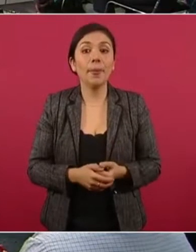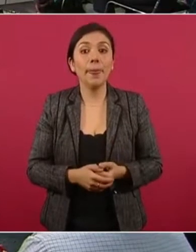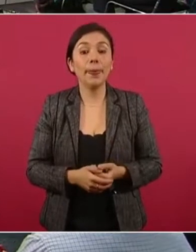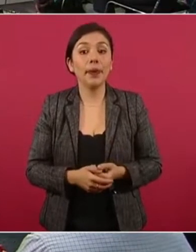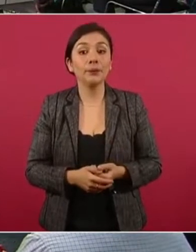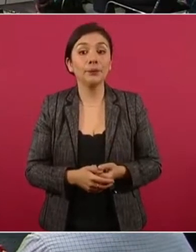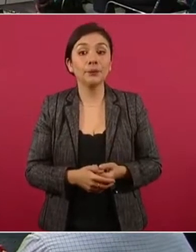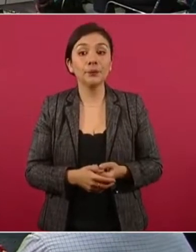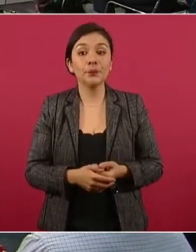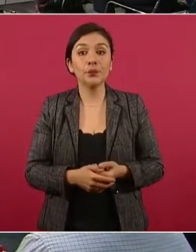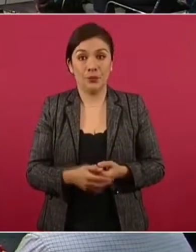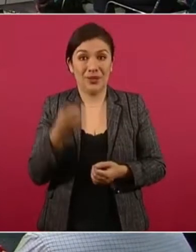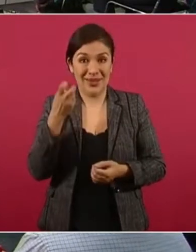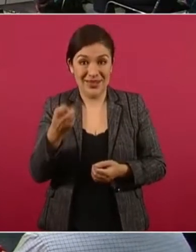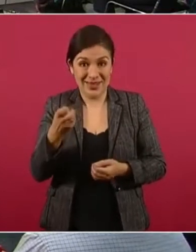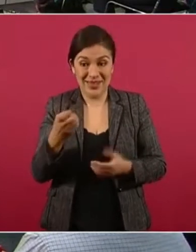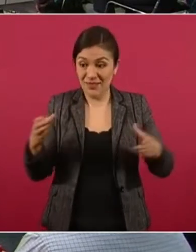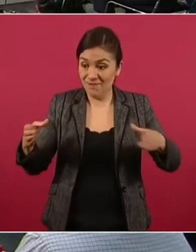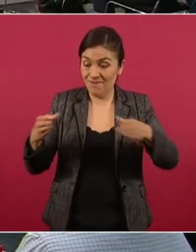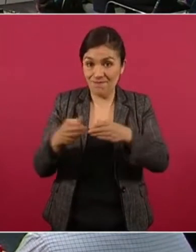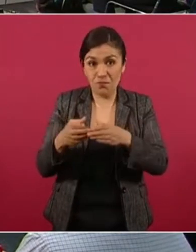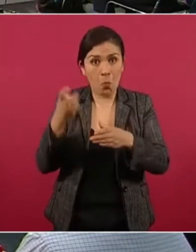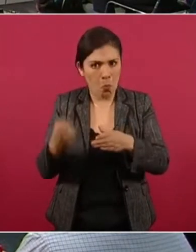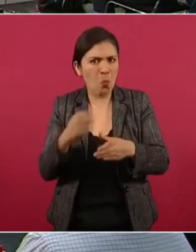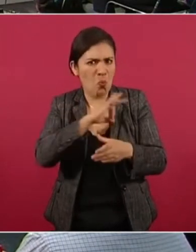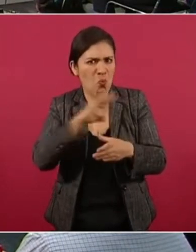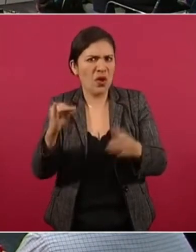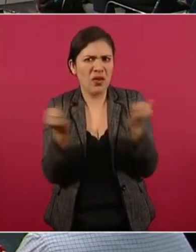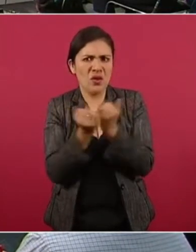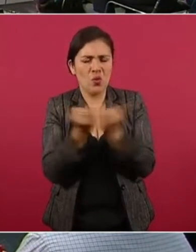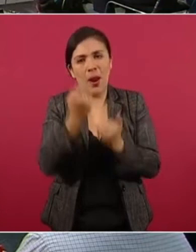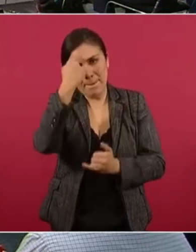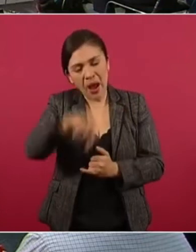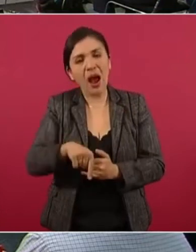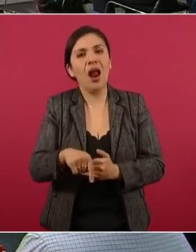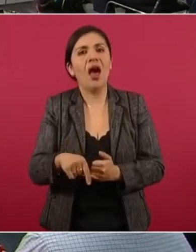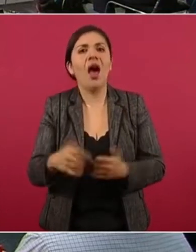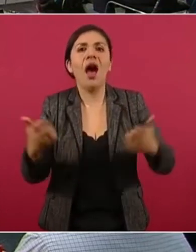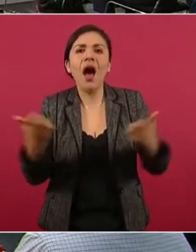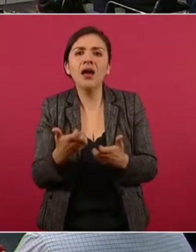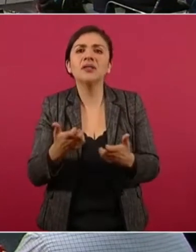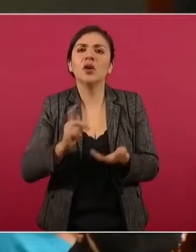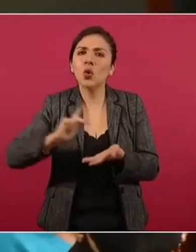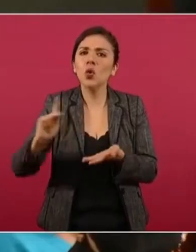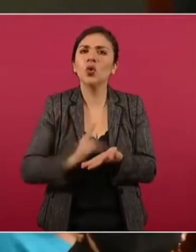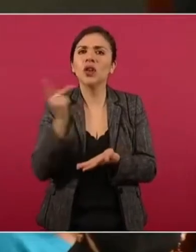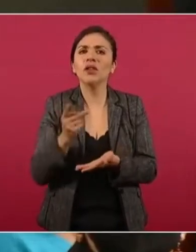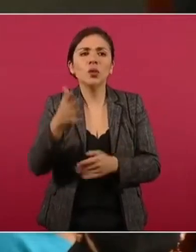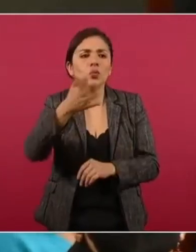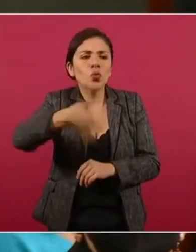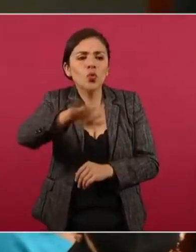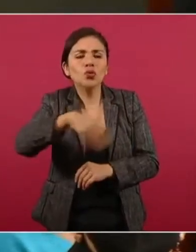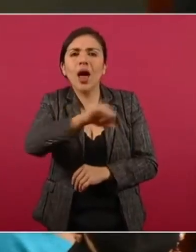si nearshoring no se podría usar también para la relocalización de